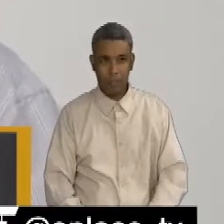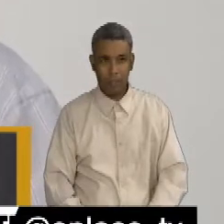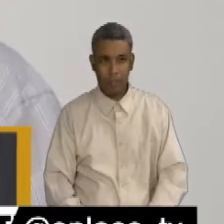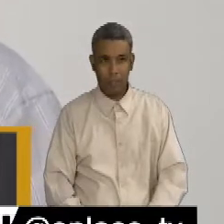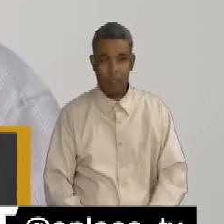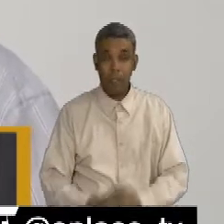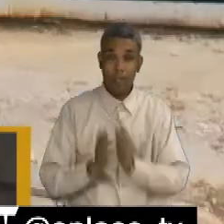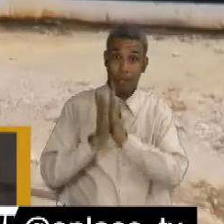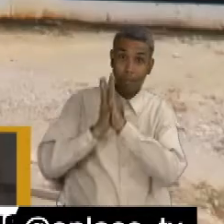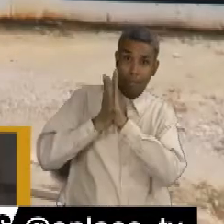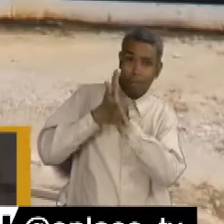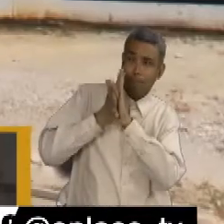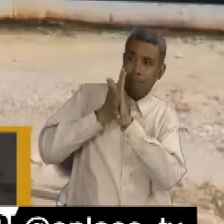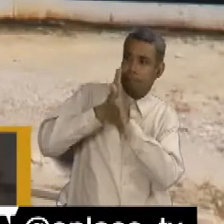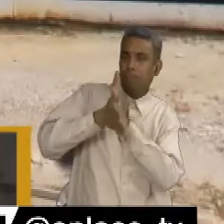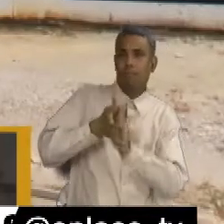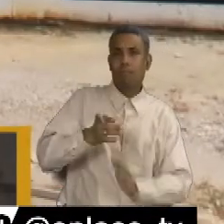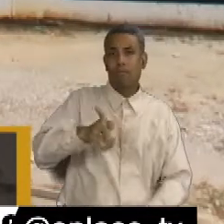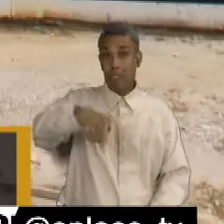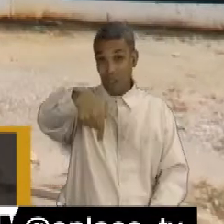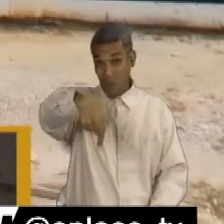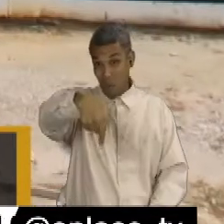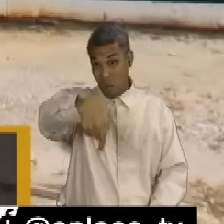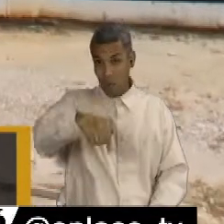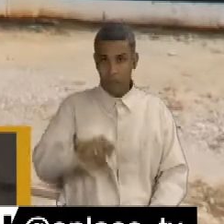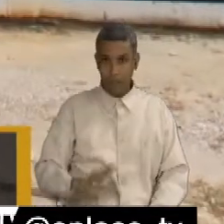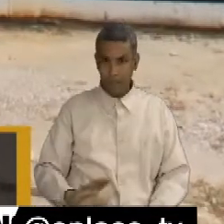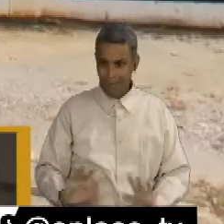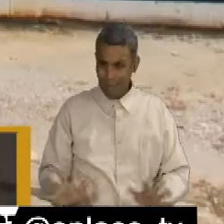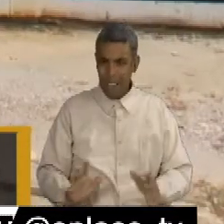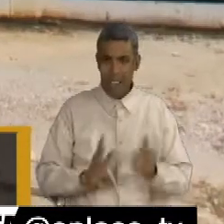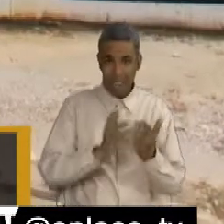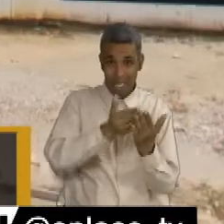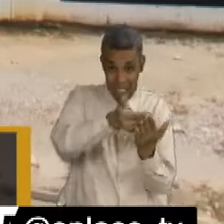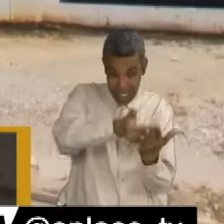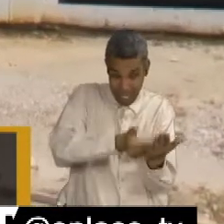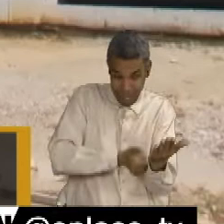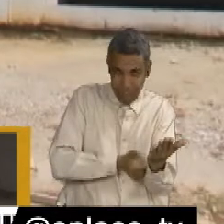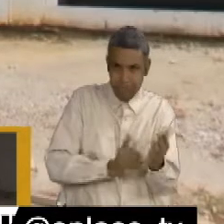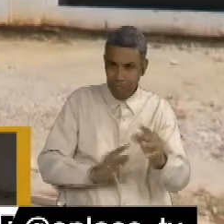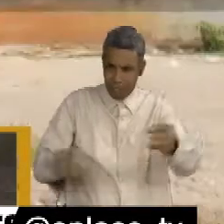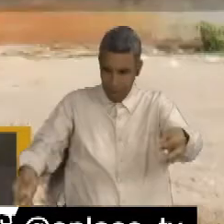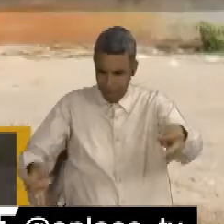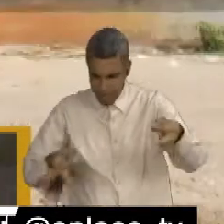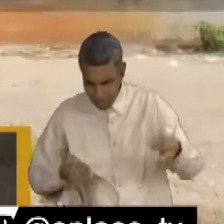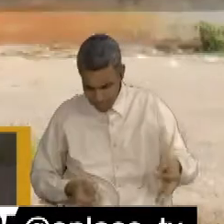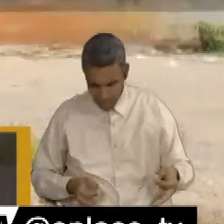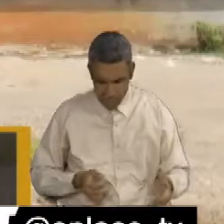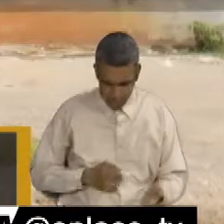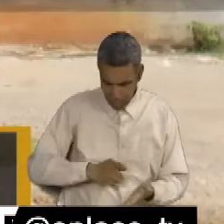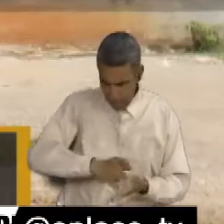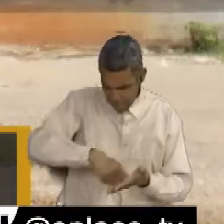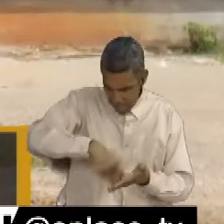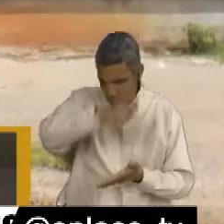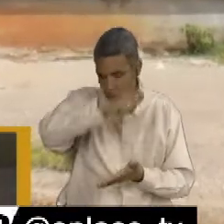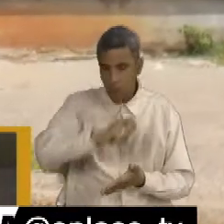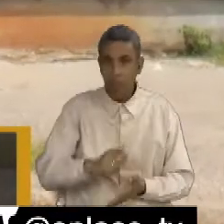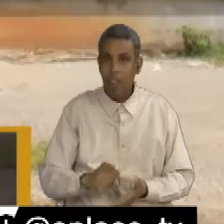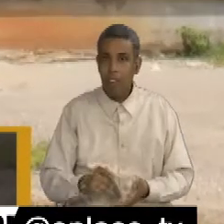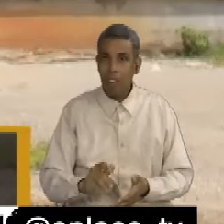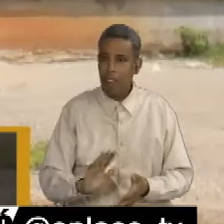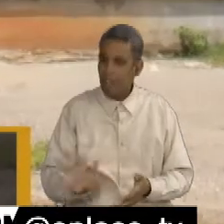excelente noticia, el día de hoy firmamos las actas de reinicio de esta obra que estuvo durante 18